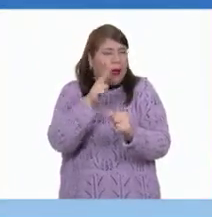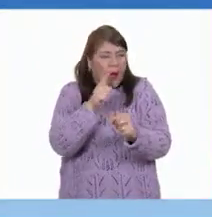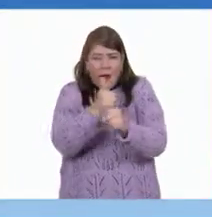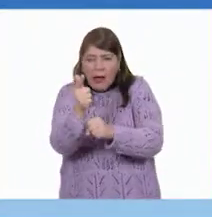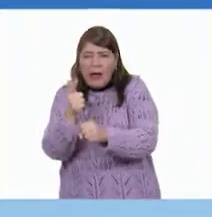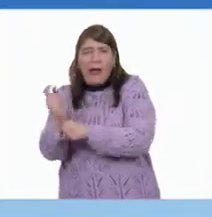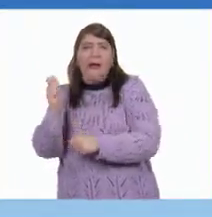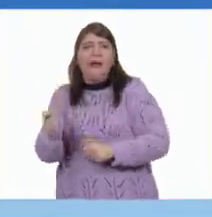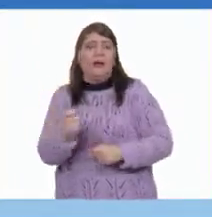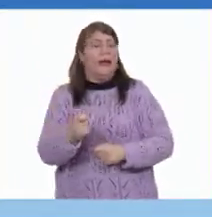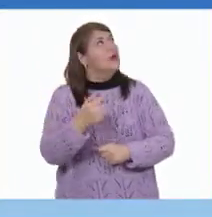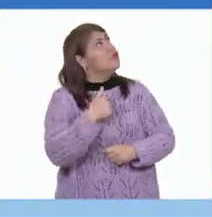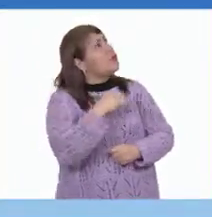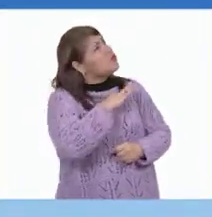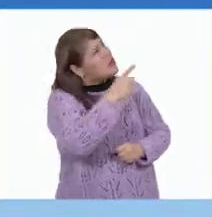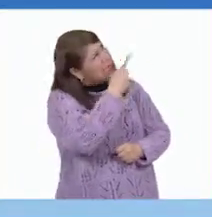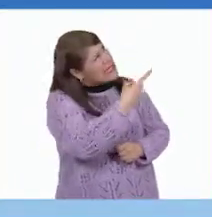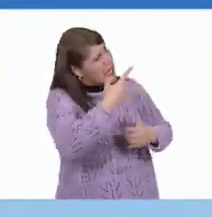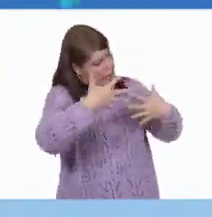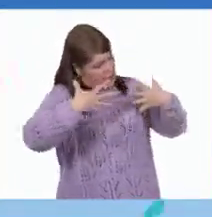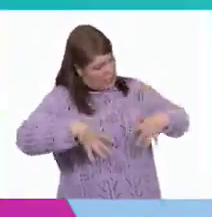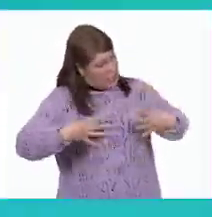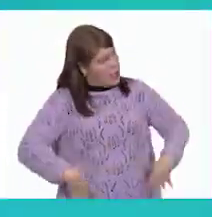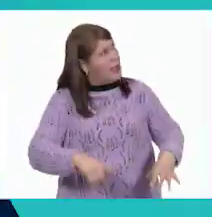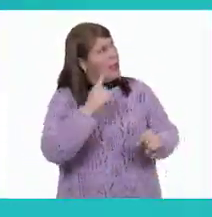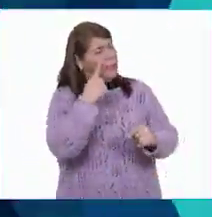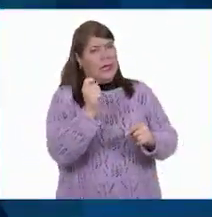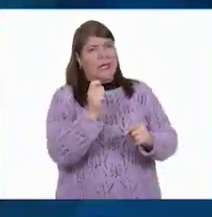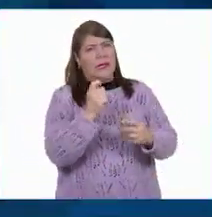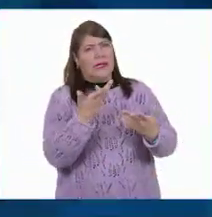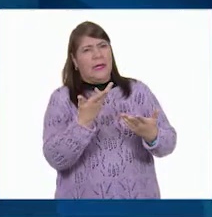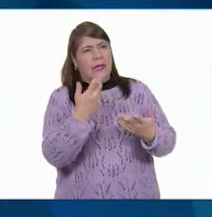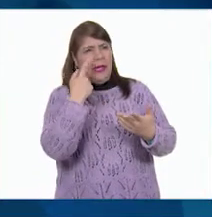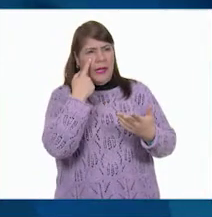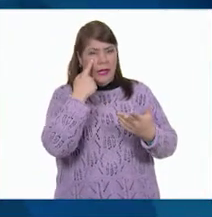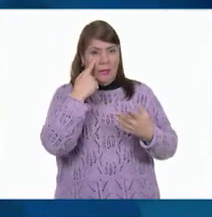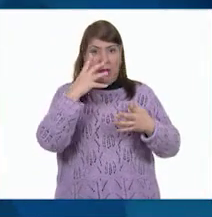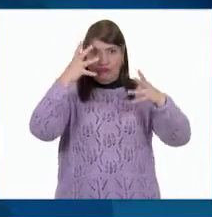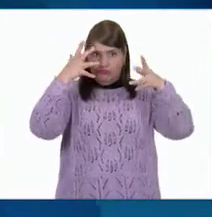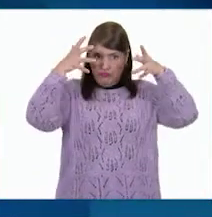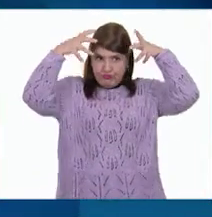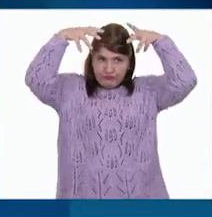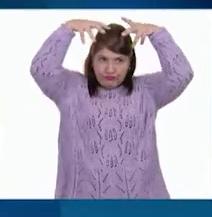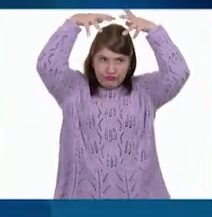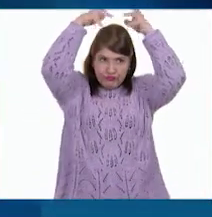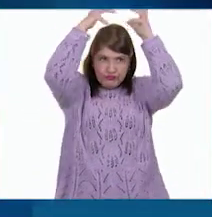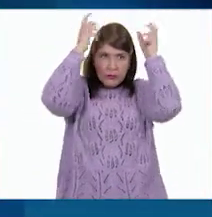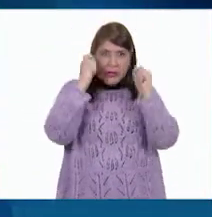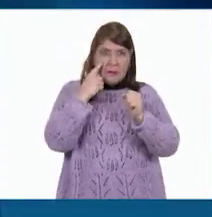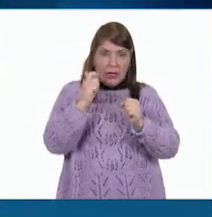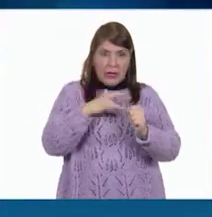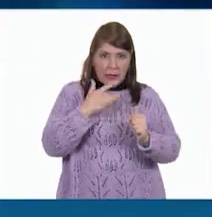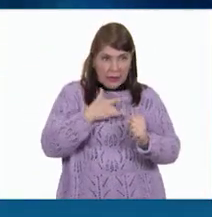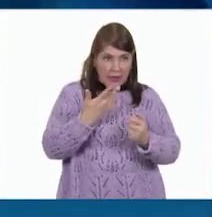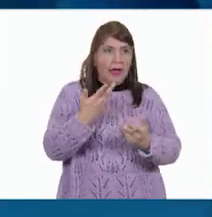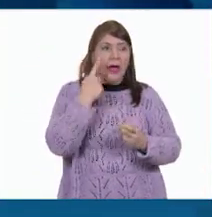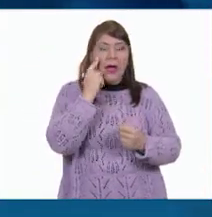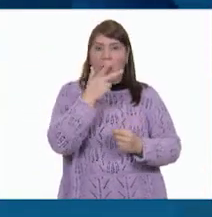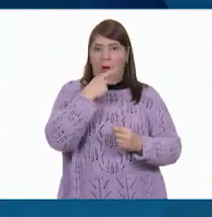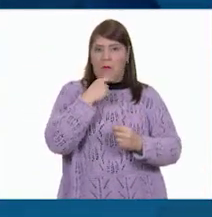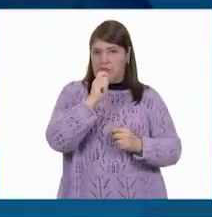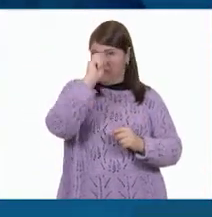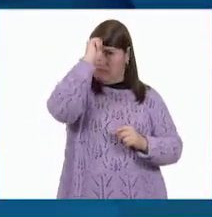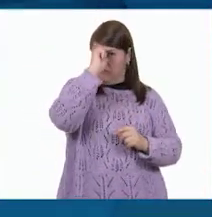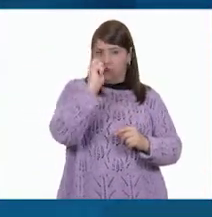Yo puedo mencionar la vestimenta, maestra. ¡Qué sombrerotes! Y los hombres